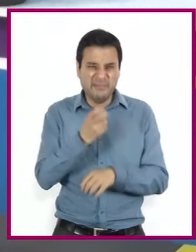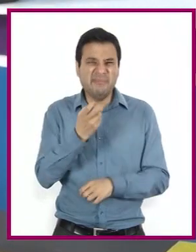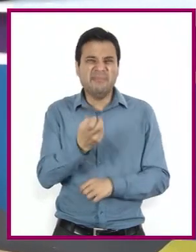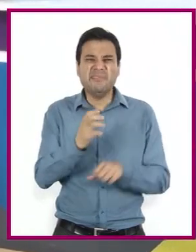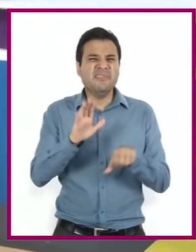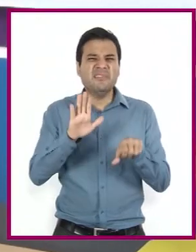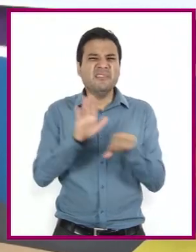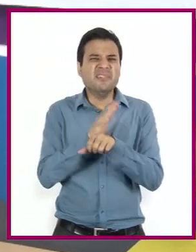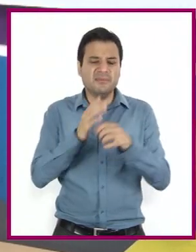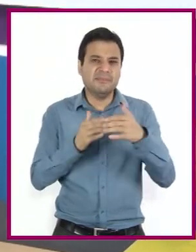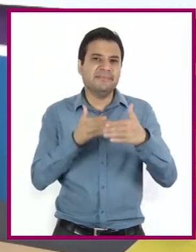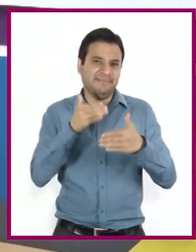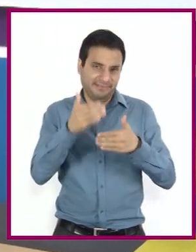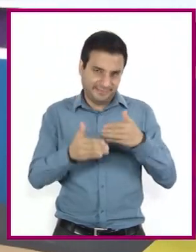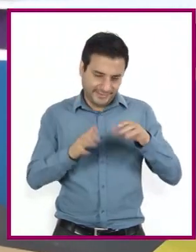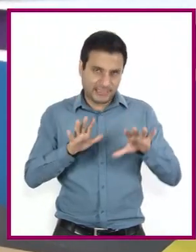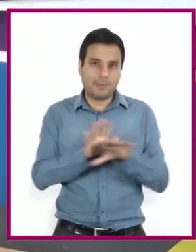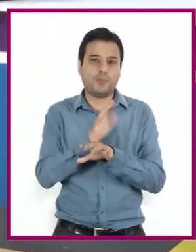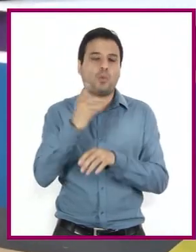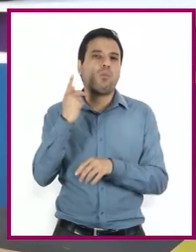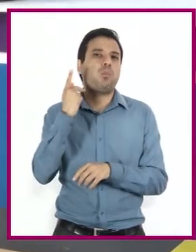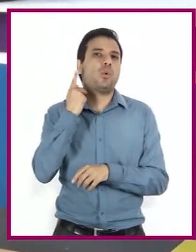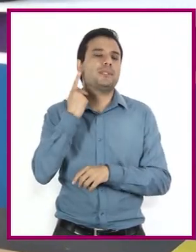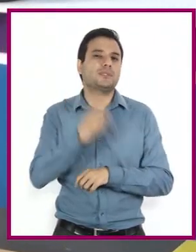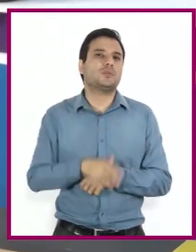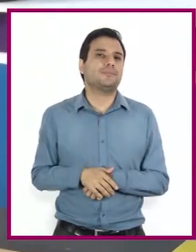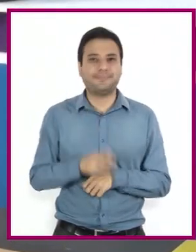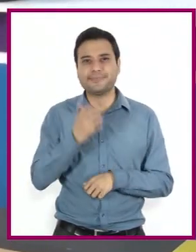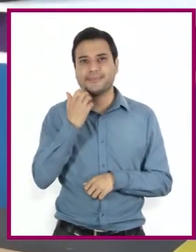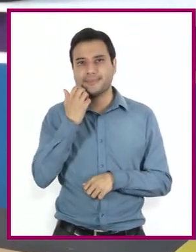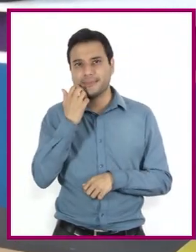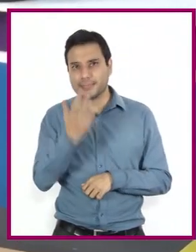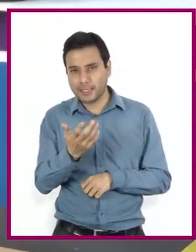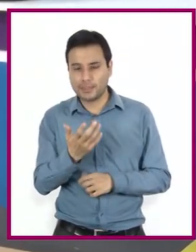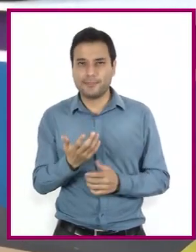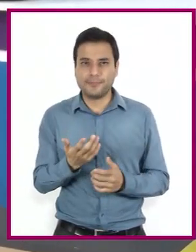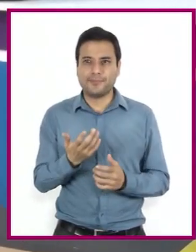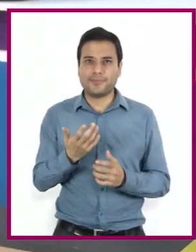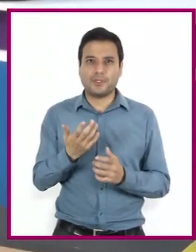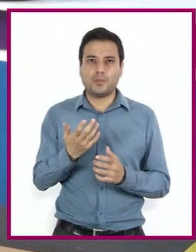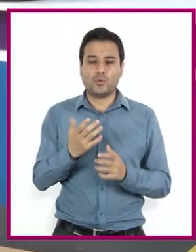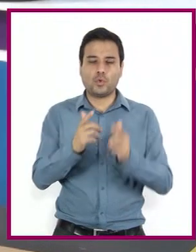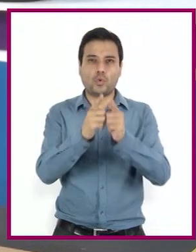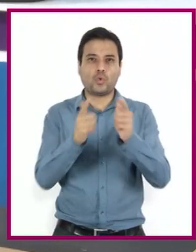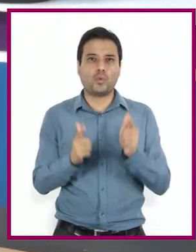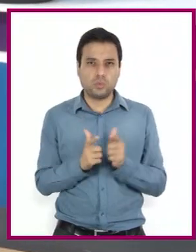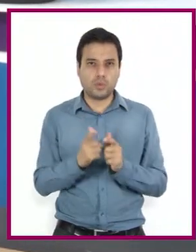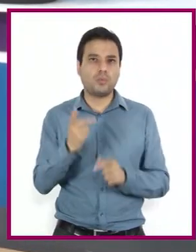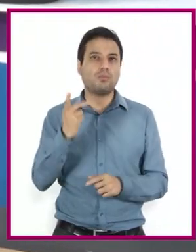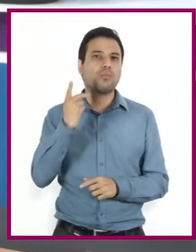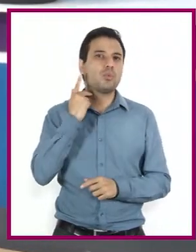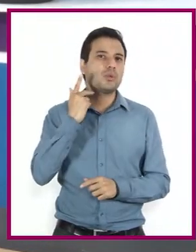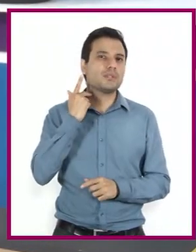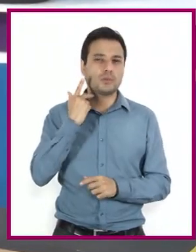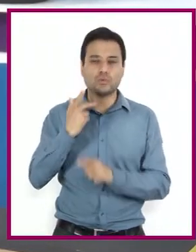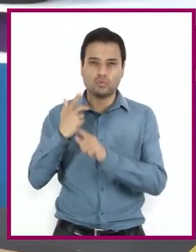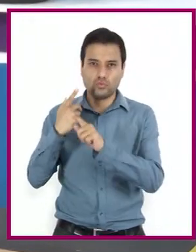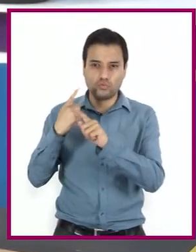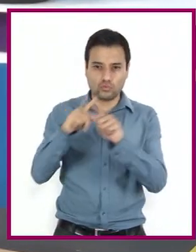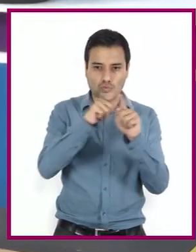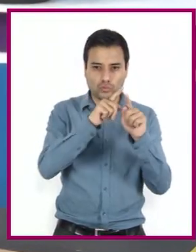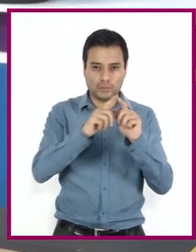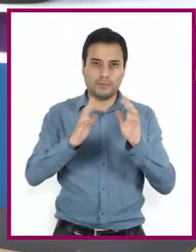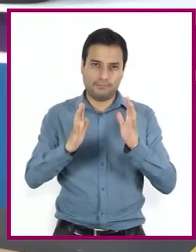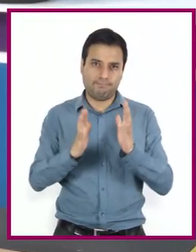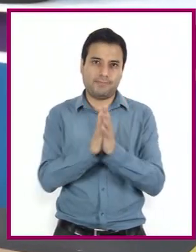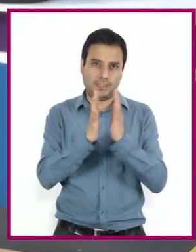de un proceso de cambio político que buscó pluralismo como la meta principal y encontró en las reformas electorales